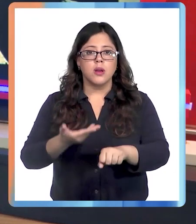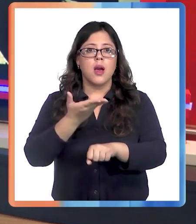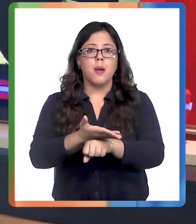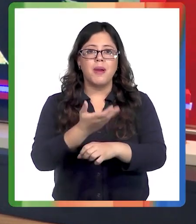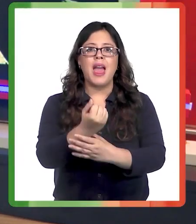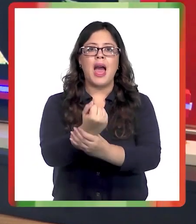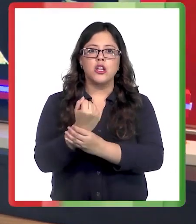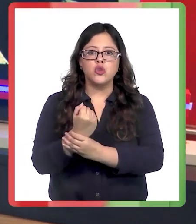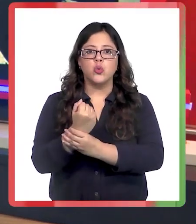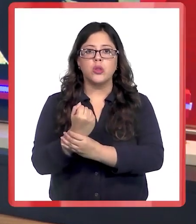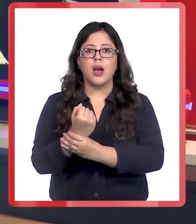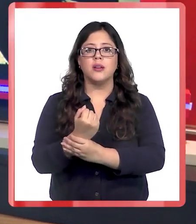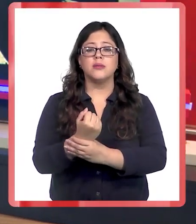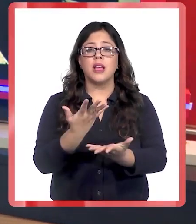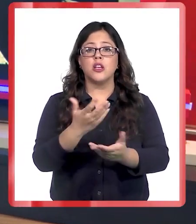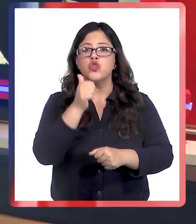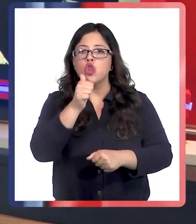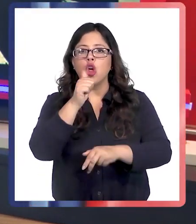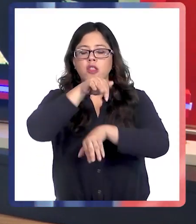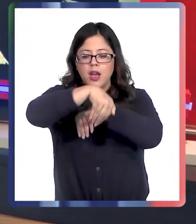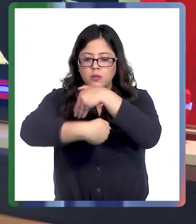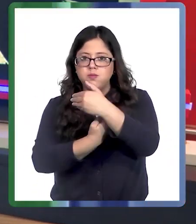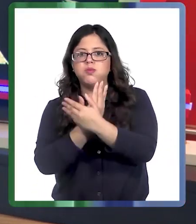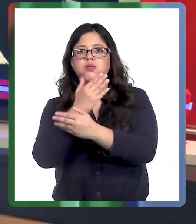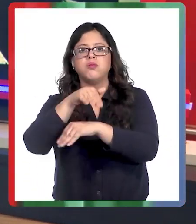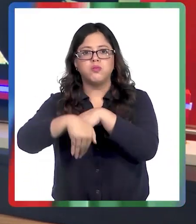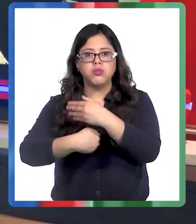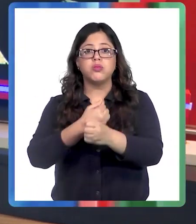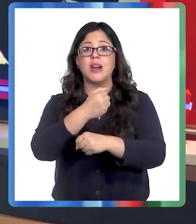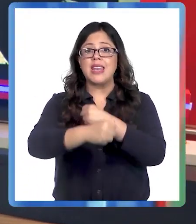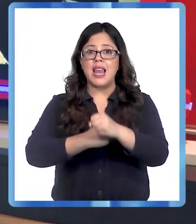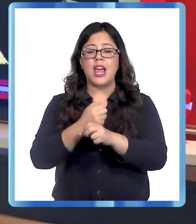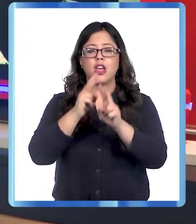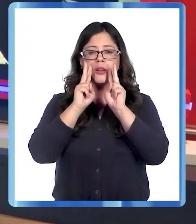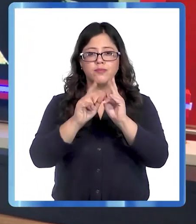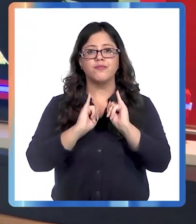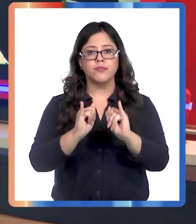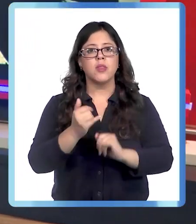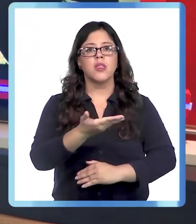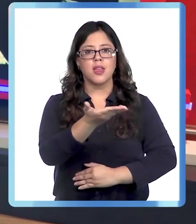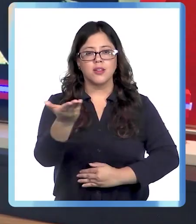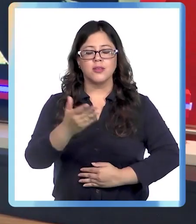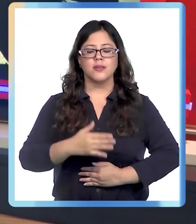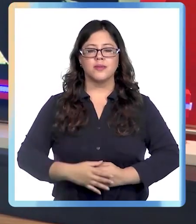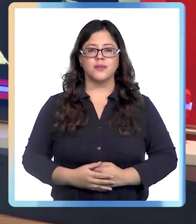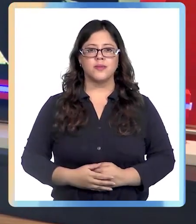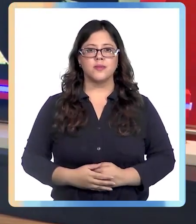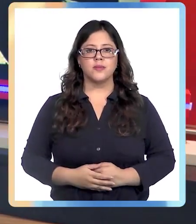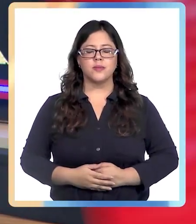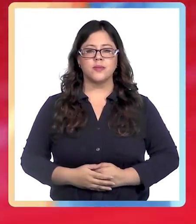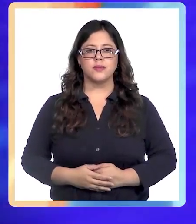pedir ayuda. Opera las 24 horas del día durante todo el año, como nos cuenta TV5 de Linares.